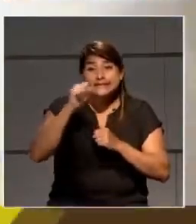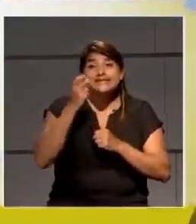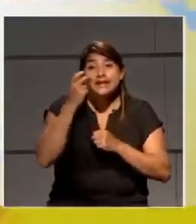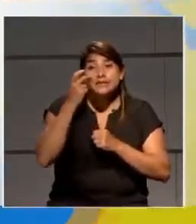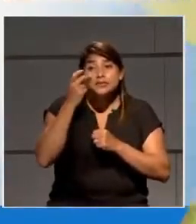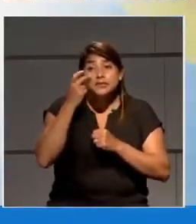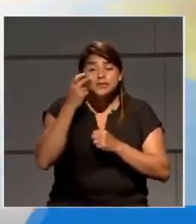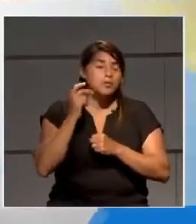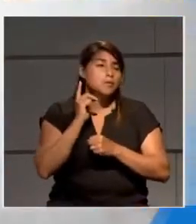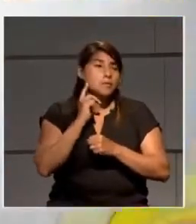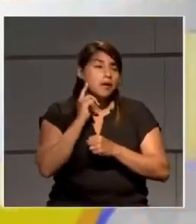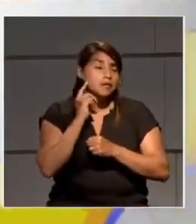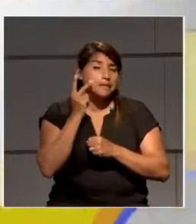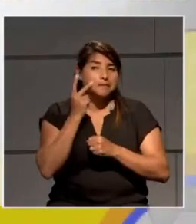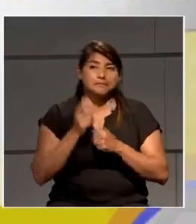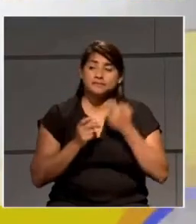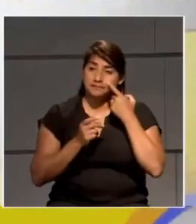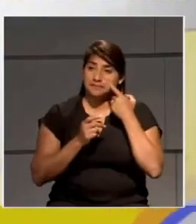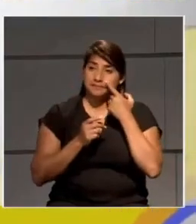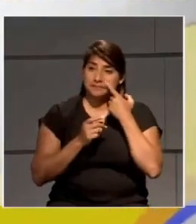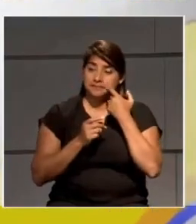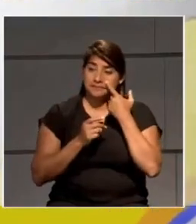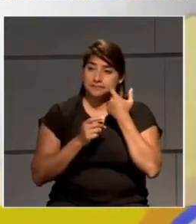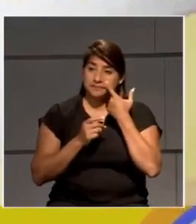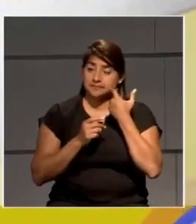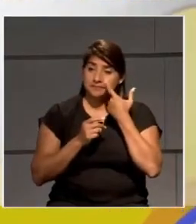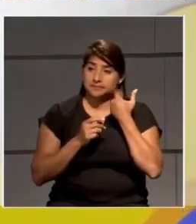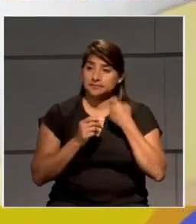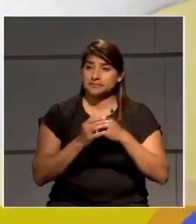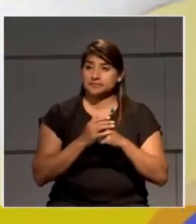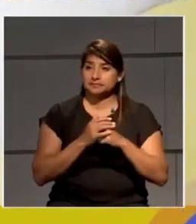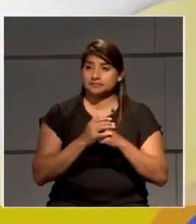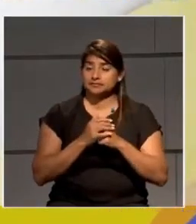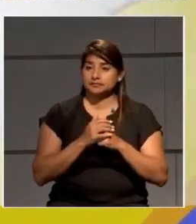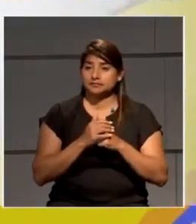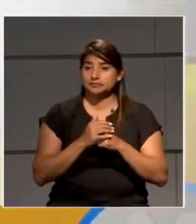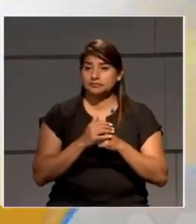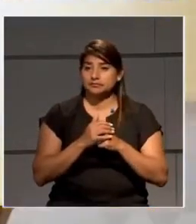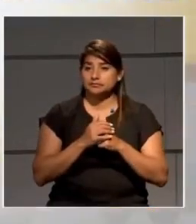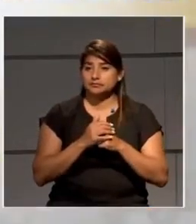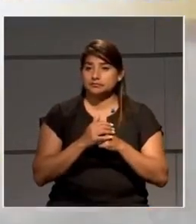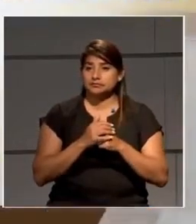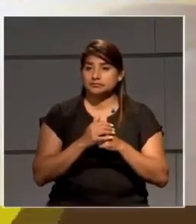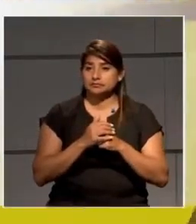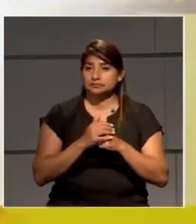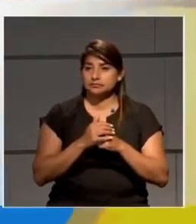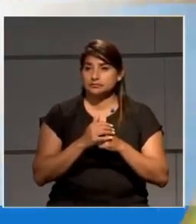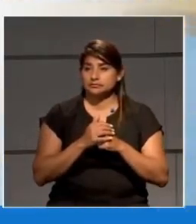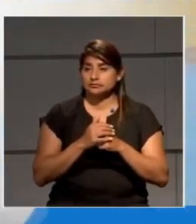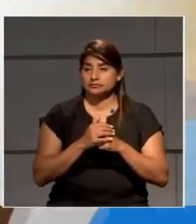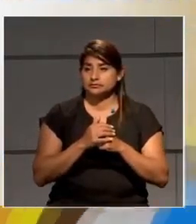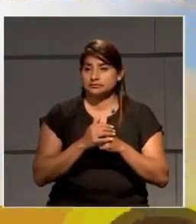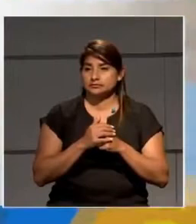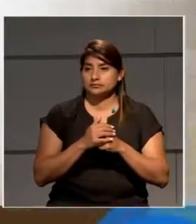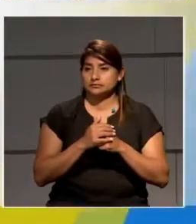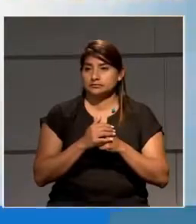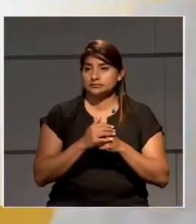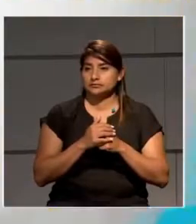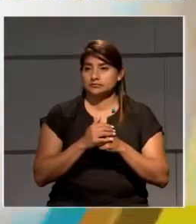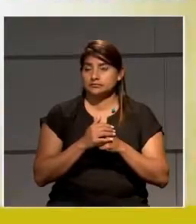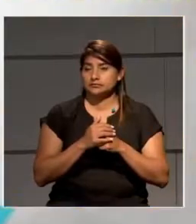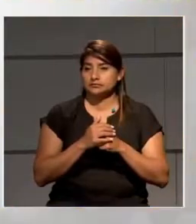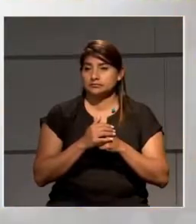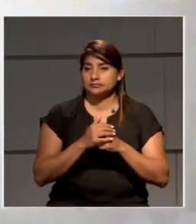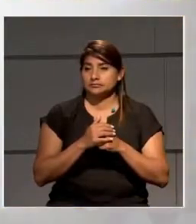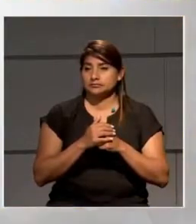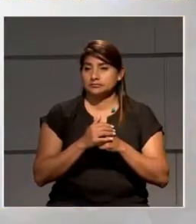Bueno, para oír. Le voy a poner un poquito más de esas lentejas tan bonitas que usted me alistó.